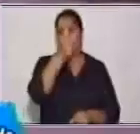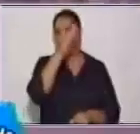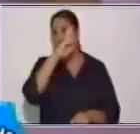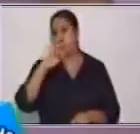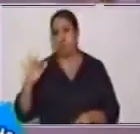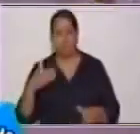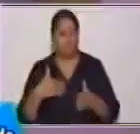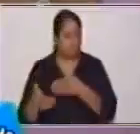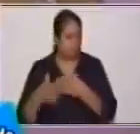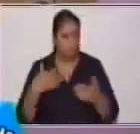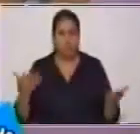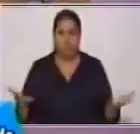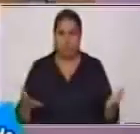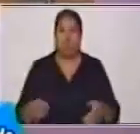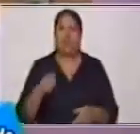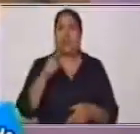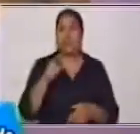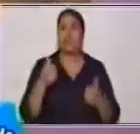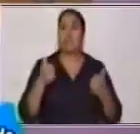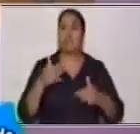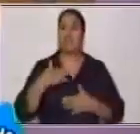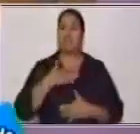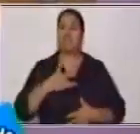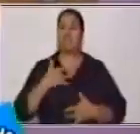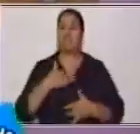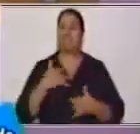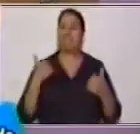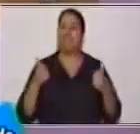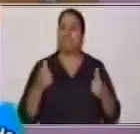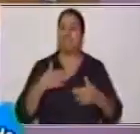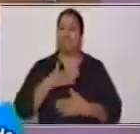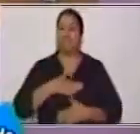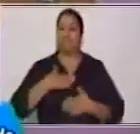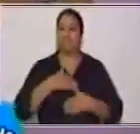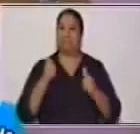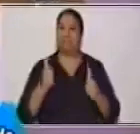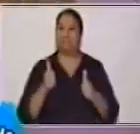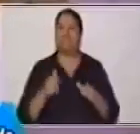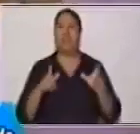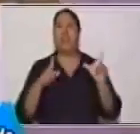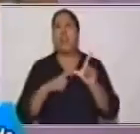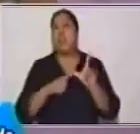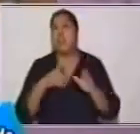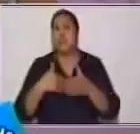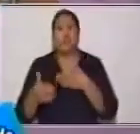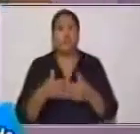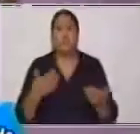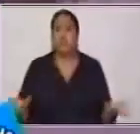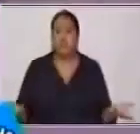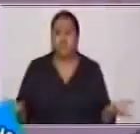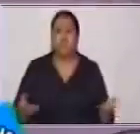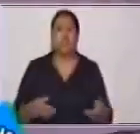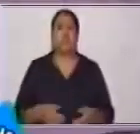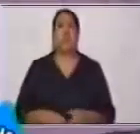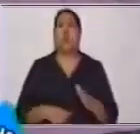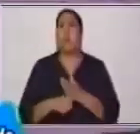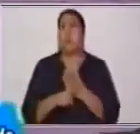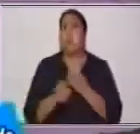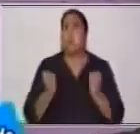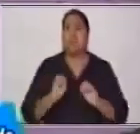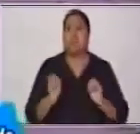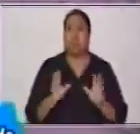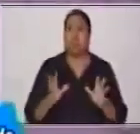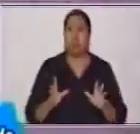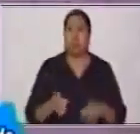cuenta sentirte cómodo con la letra que estés desarrollando. No hay ningún problema. Recuerda que matemáticas, posterior a lo que estás